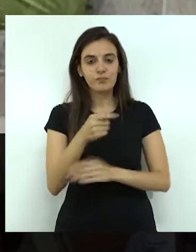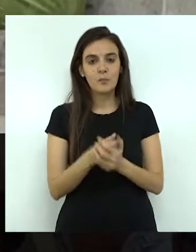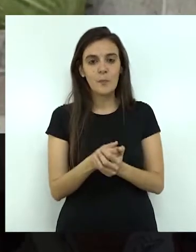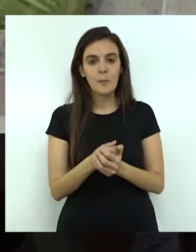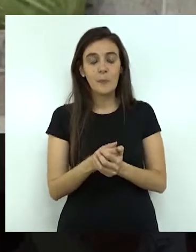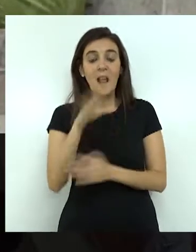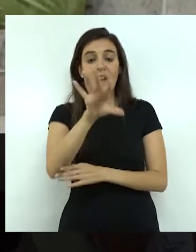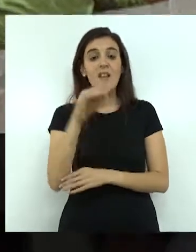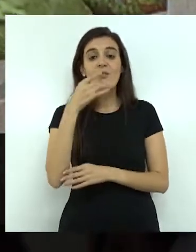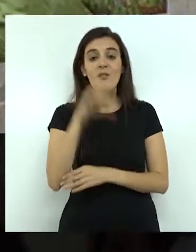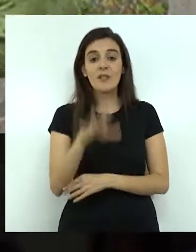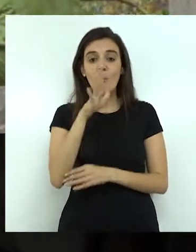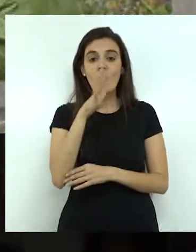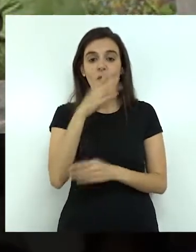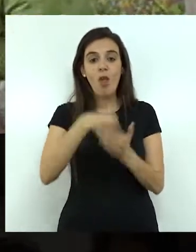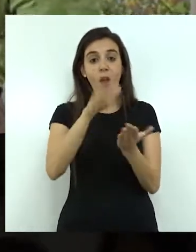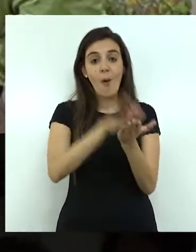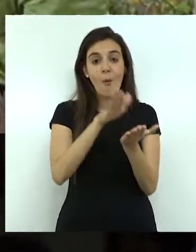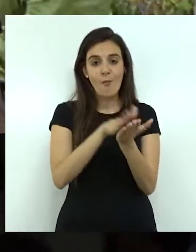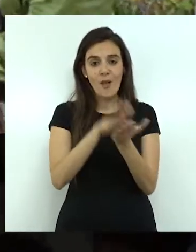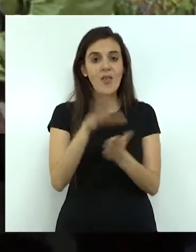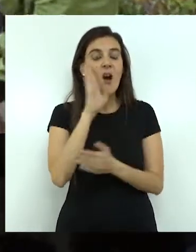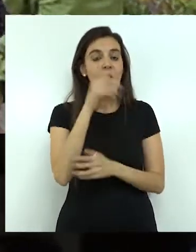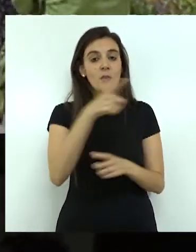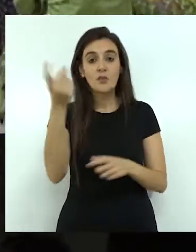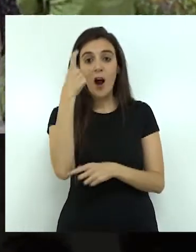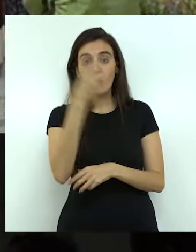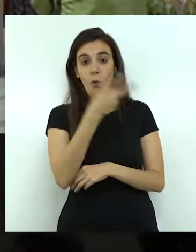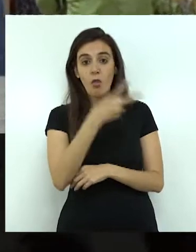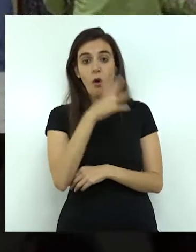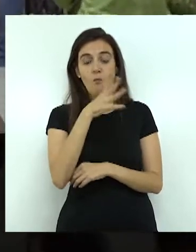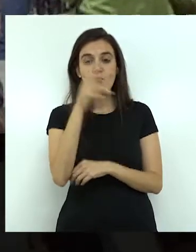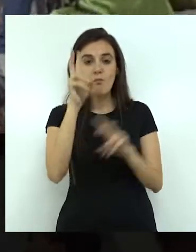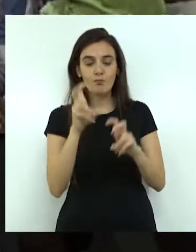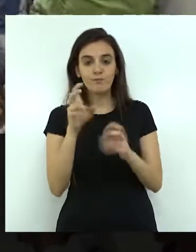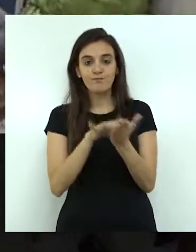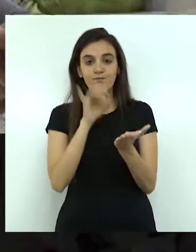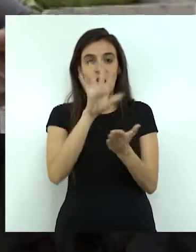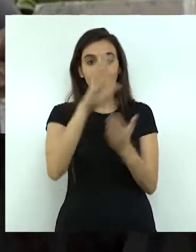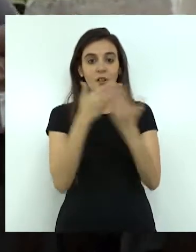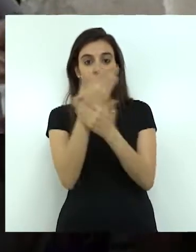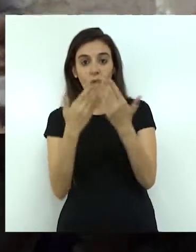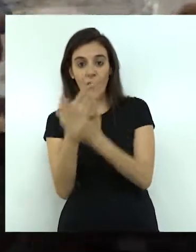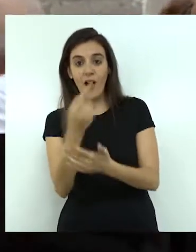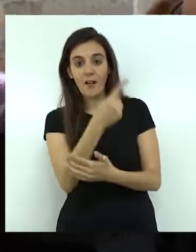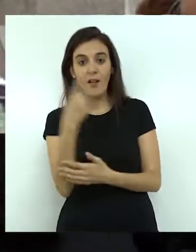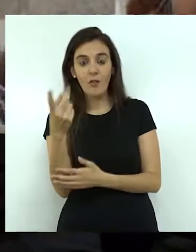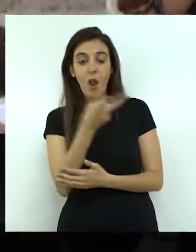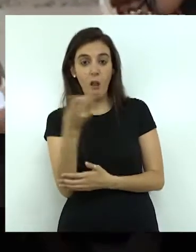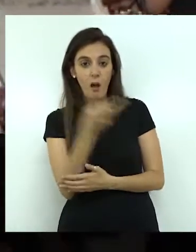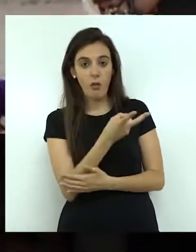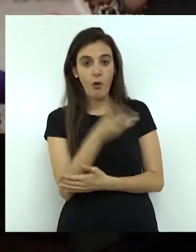decisión resuelve así los expedientes abiertos a estos dos alumnos tras la expulsión preventiva de cinco días impuesta a los dos agresores